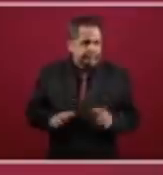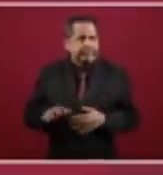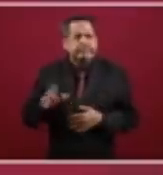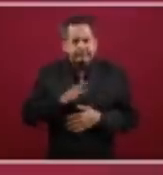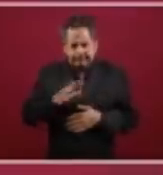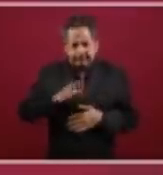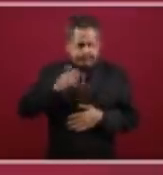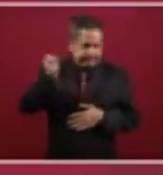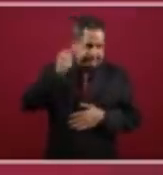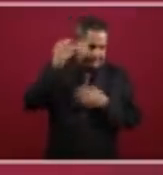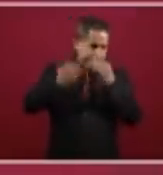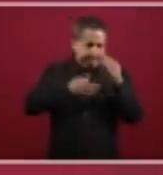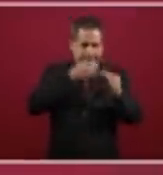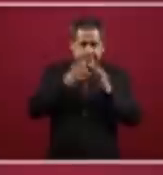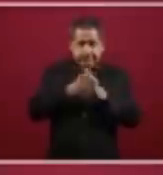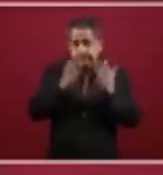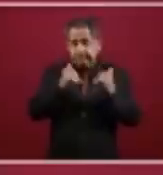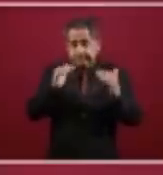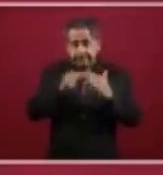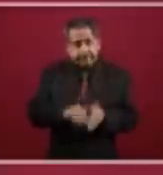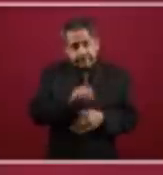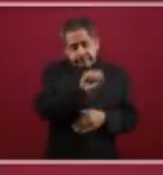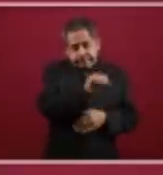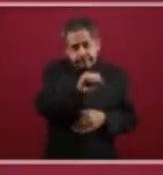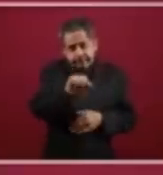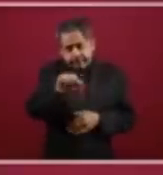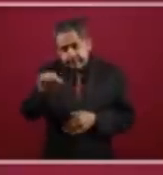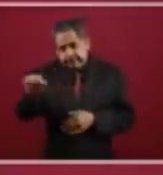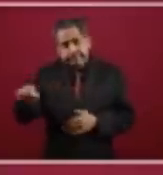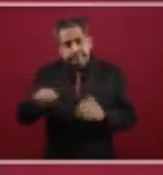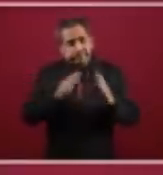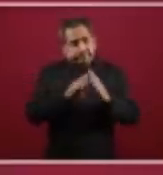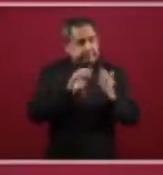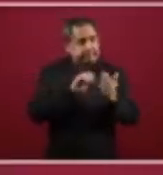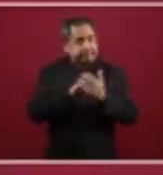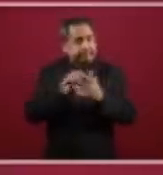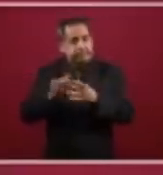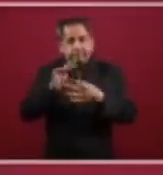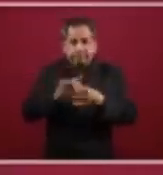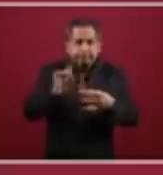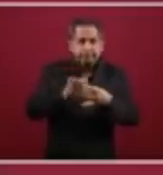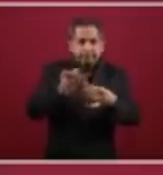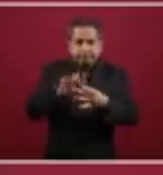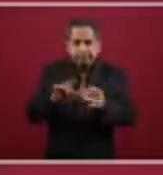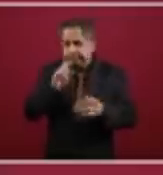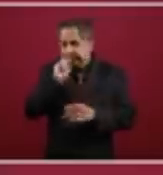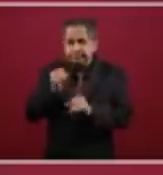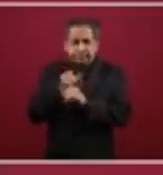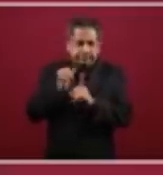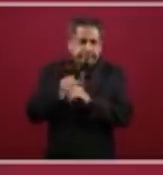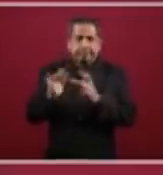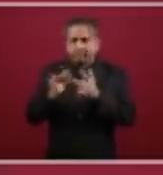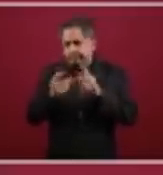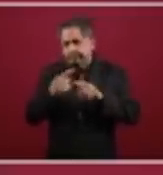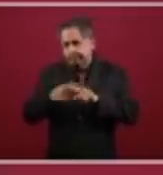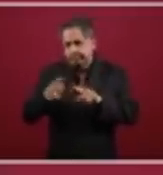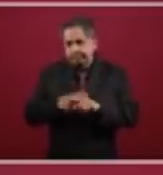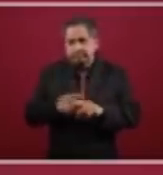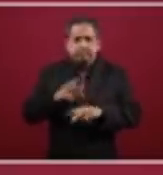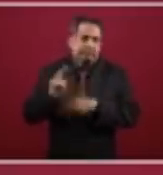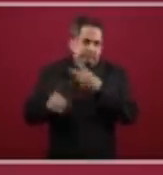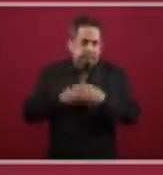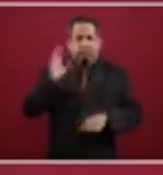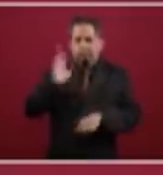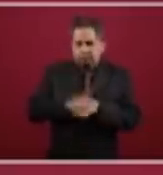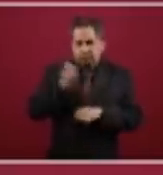campaña, tanto casa por casa, como en las redes sociales, como en los medios de comunicación, la vamos a